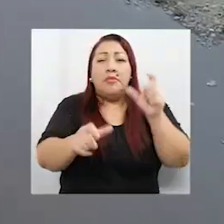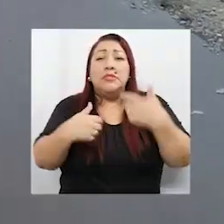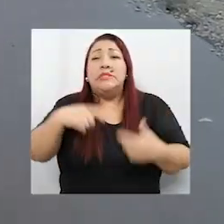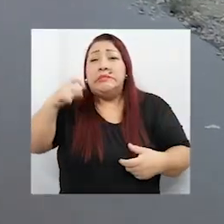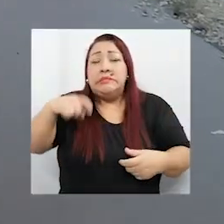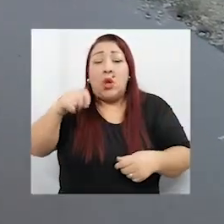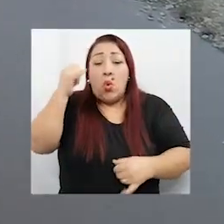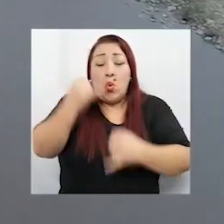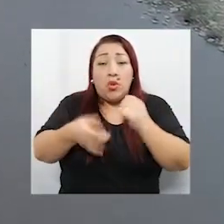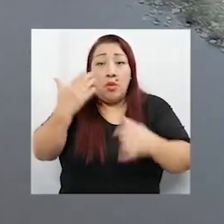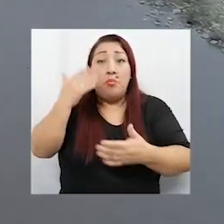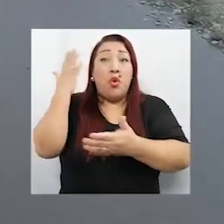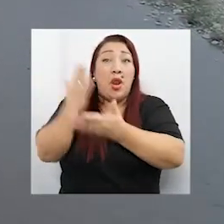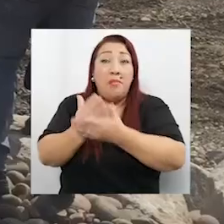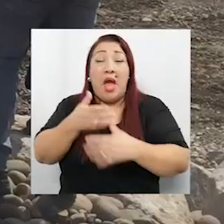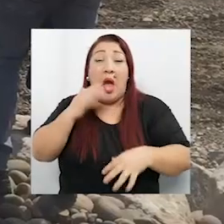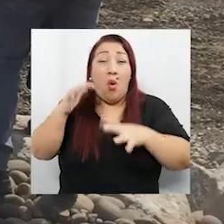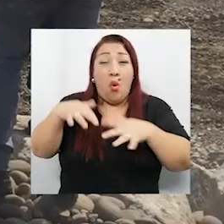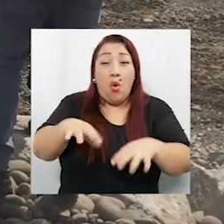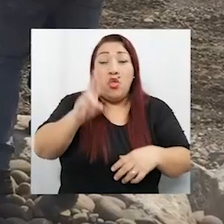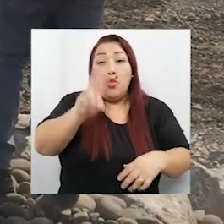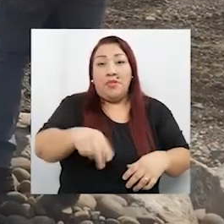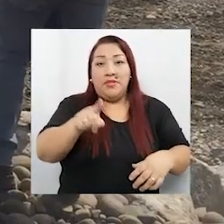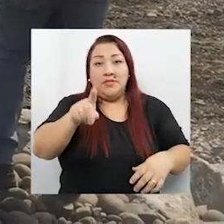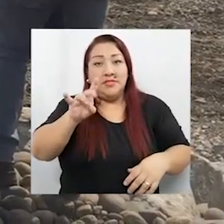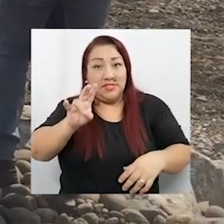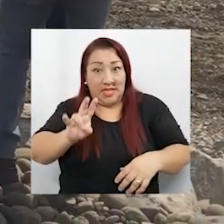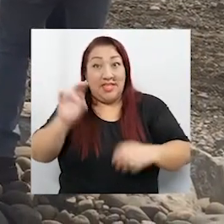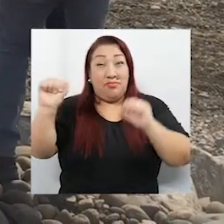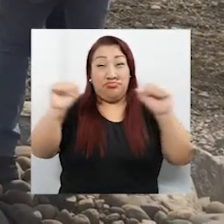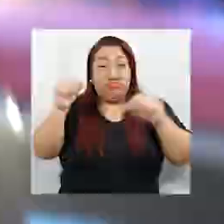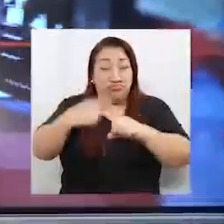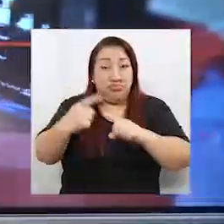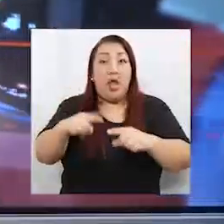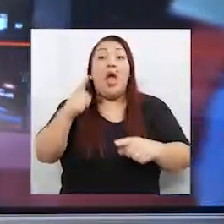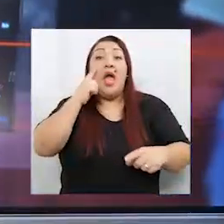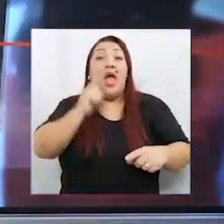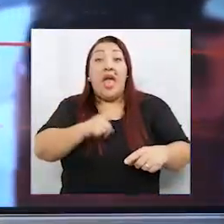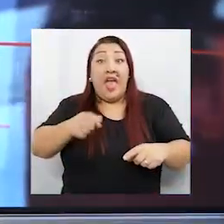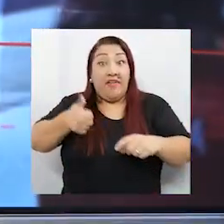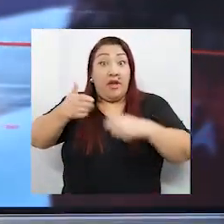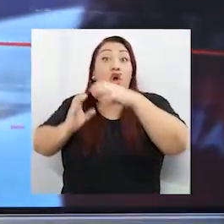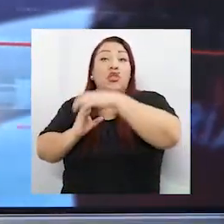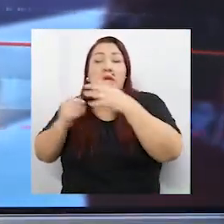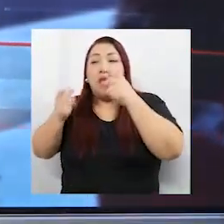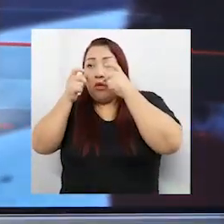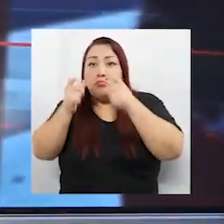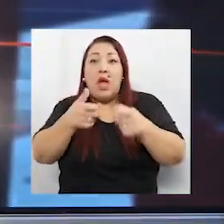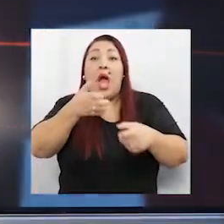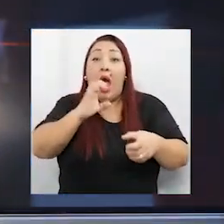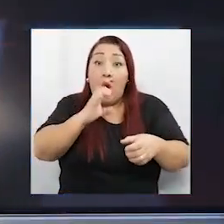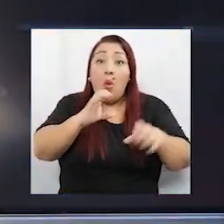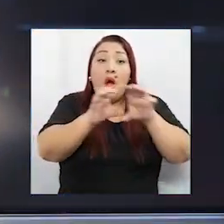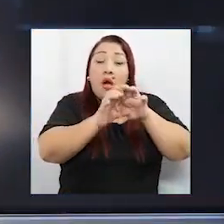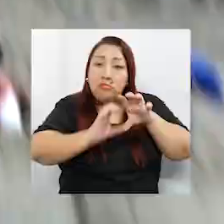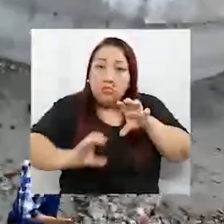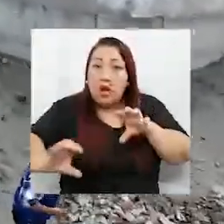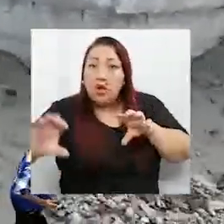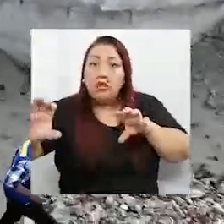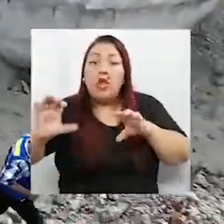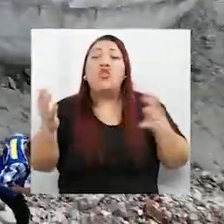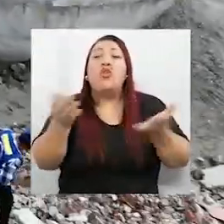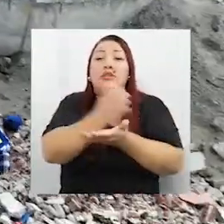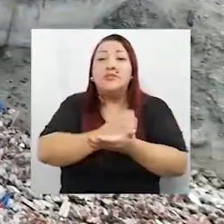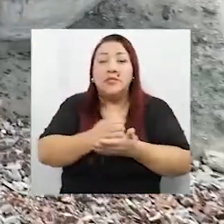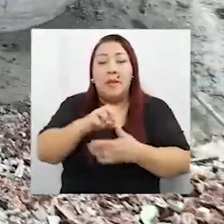la ciudadanía desde el último fenómeno del Niño costero del 2017. El contralor también supervisó la obra de agua y alcantarillado